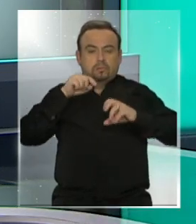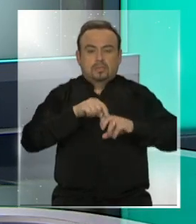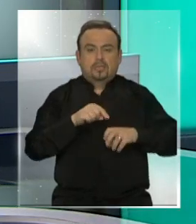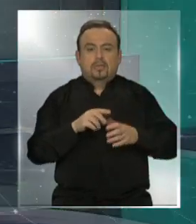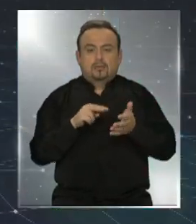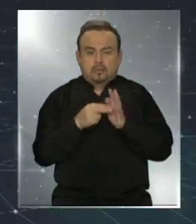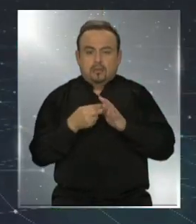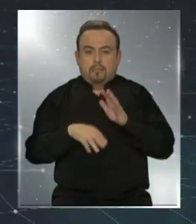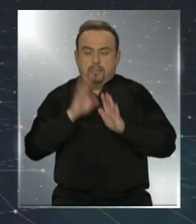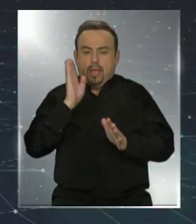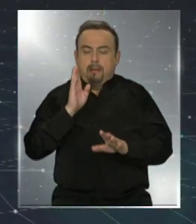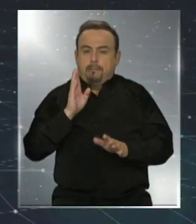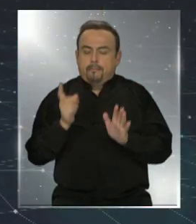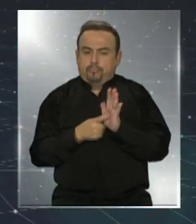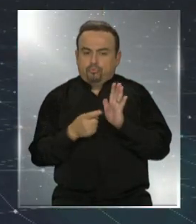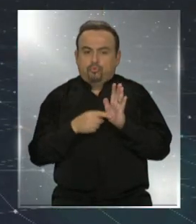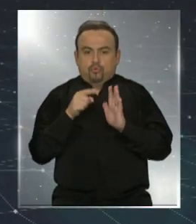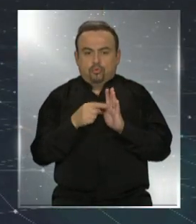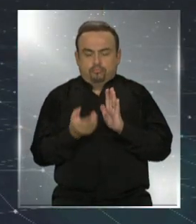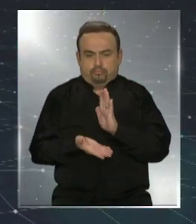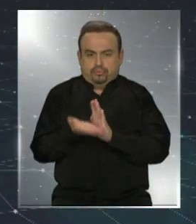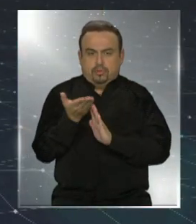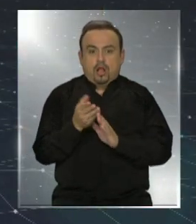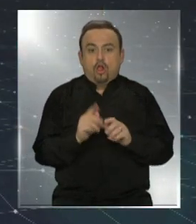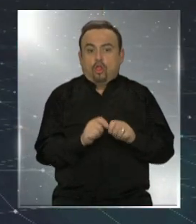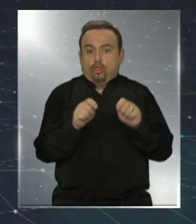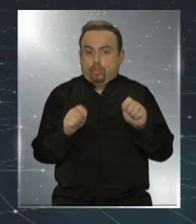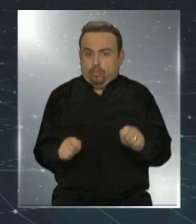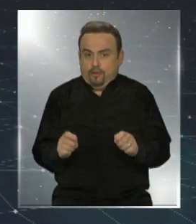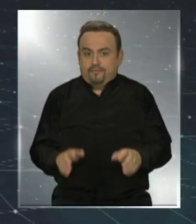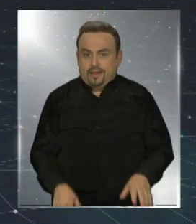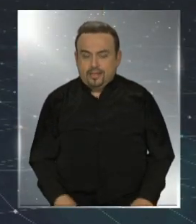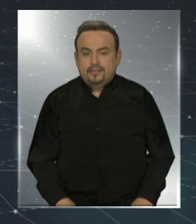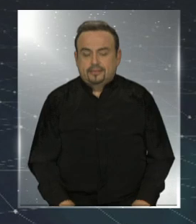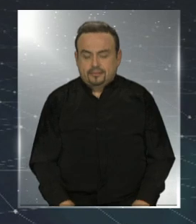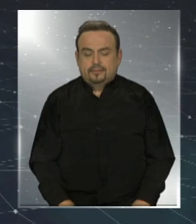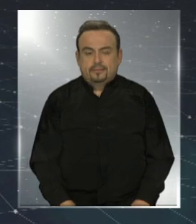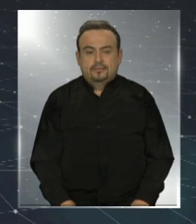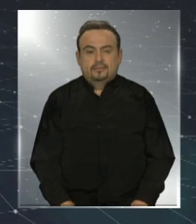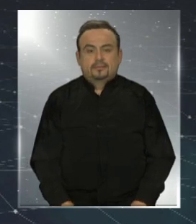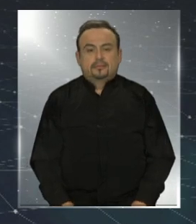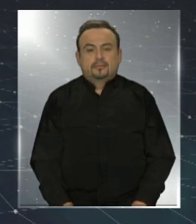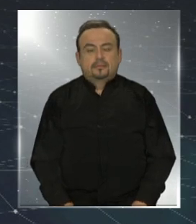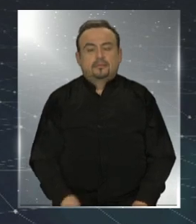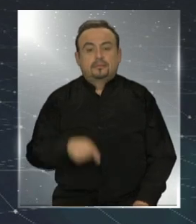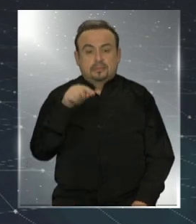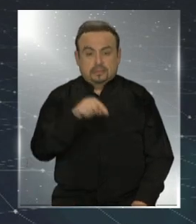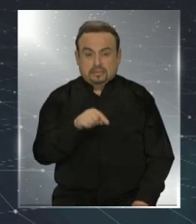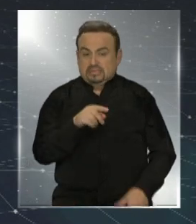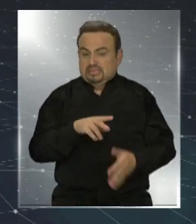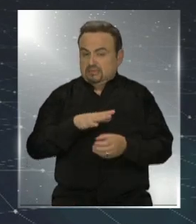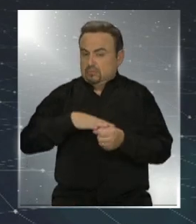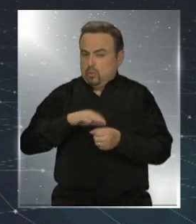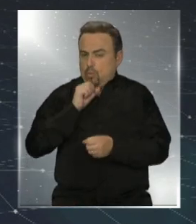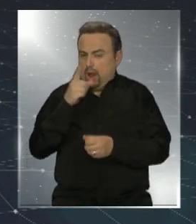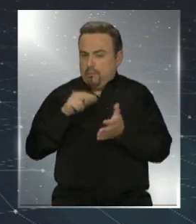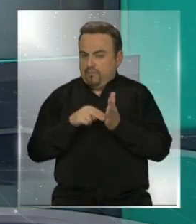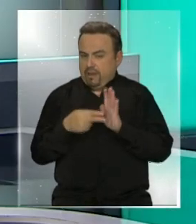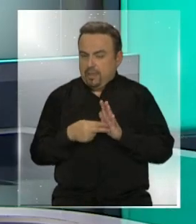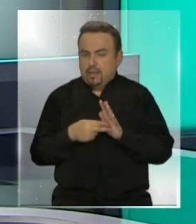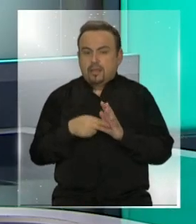un sector con alta exigencia aproximadamente el doble lo que ocurre acá es principalmente